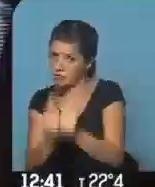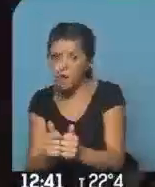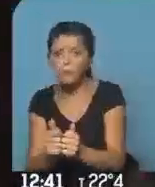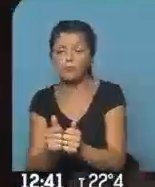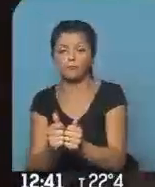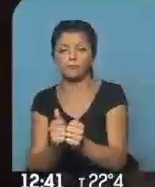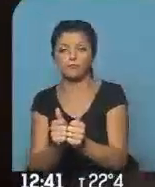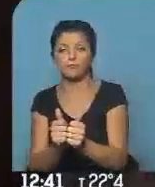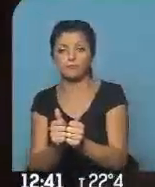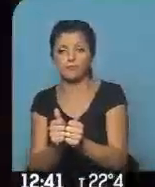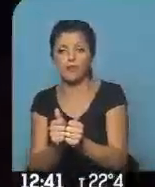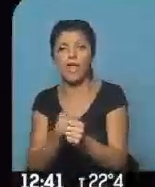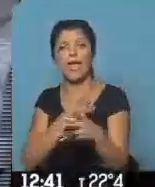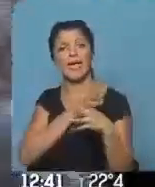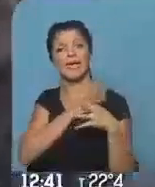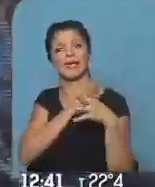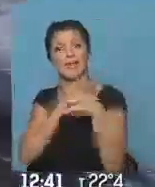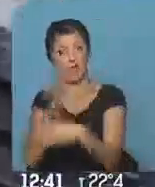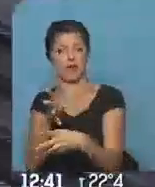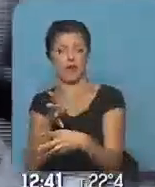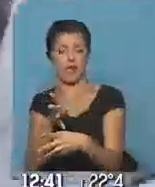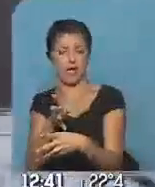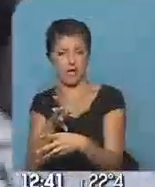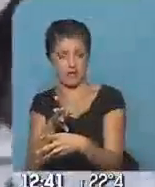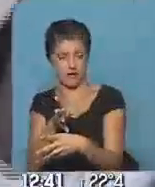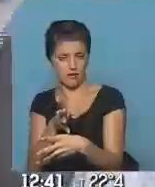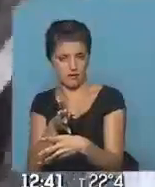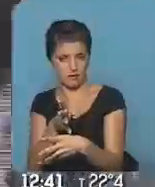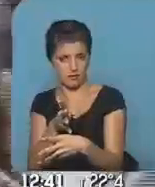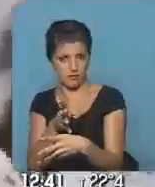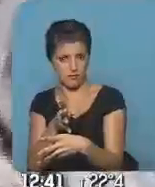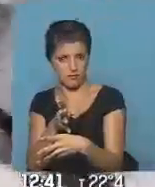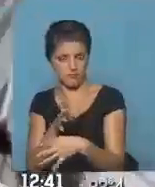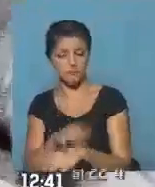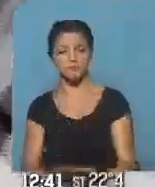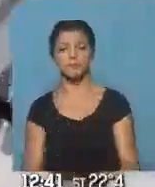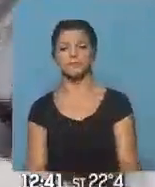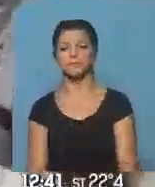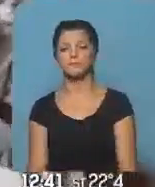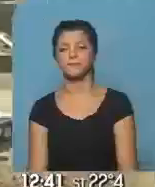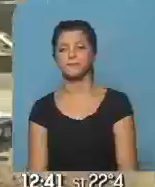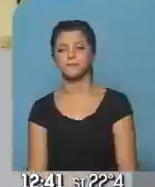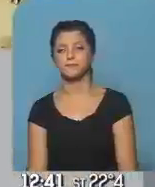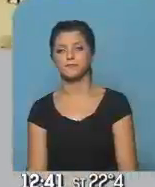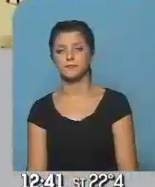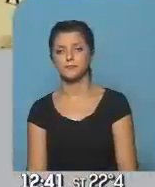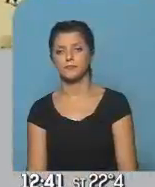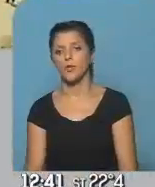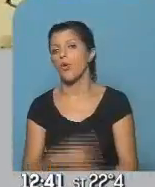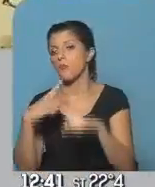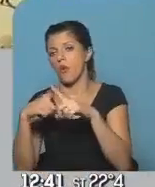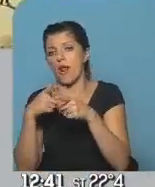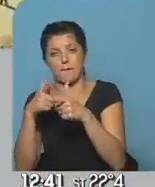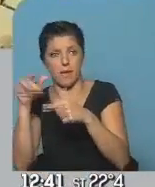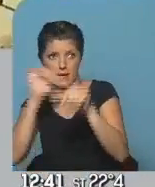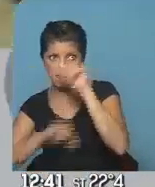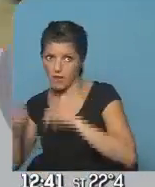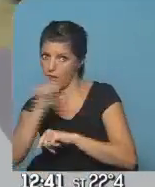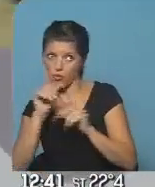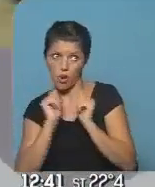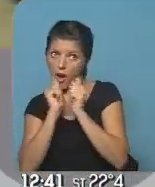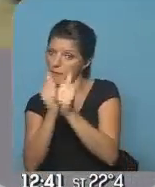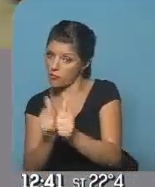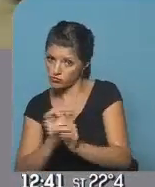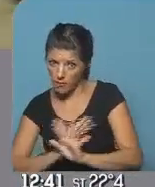una guerra, digamos, que se amplíe justamente por el uso de armas químicas. Supuestamente